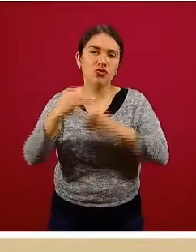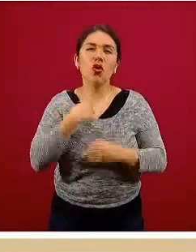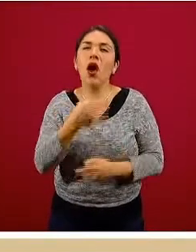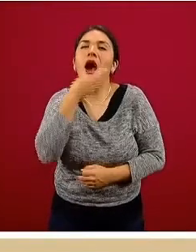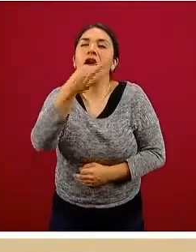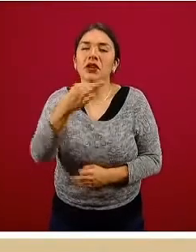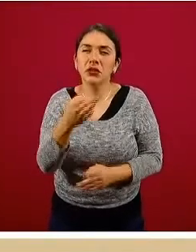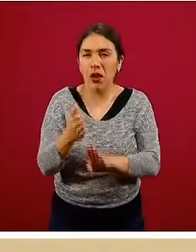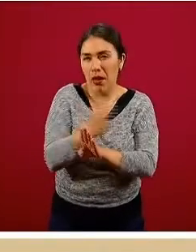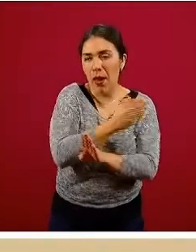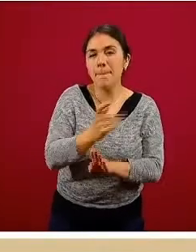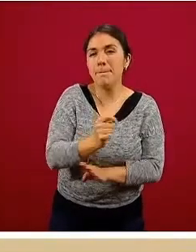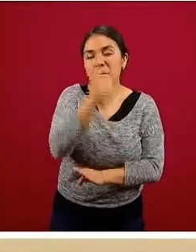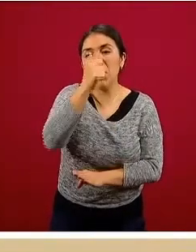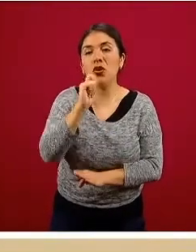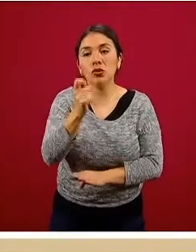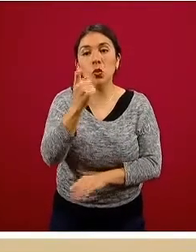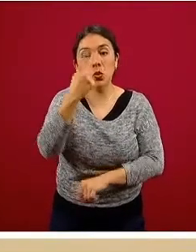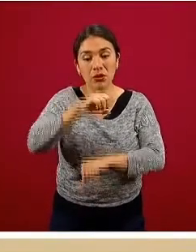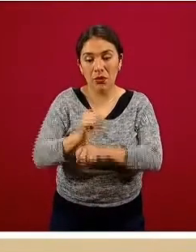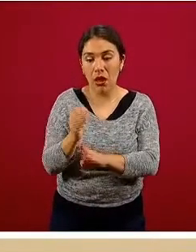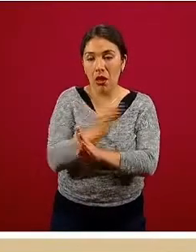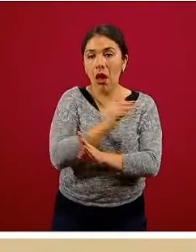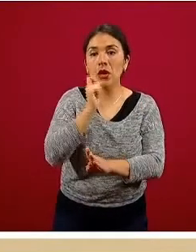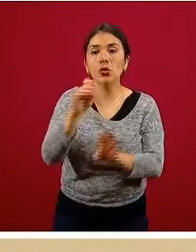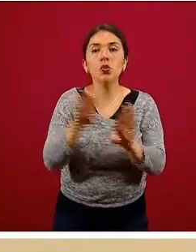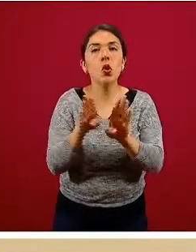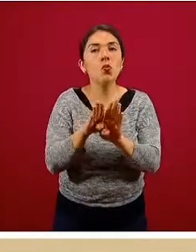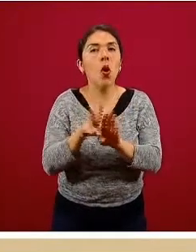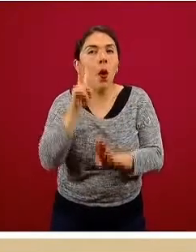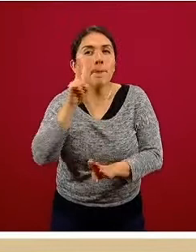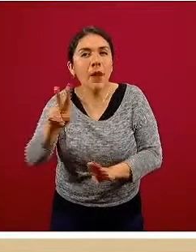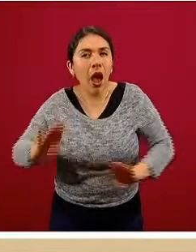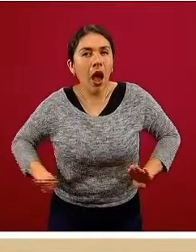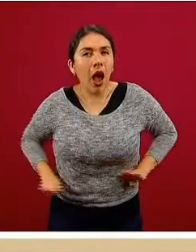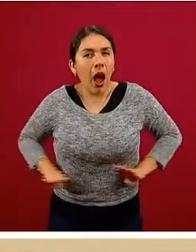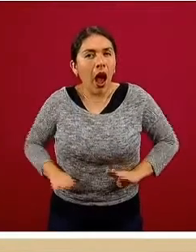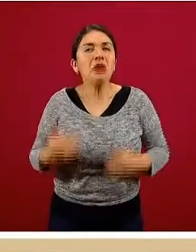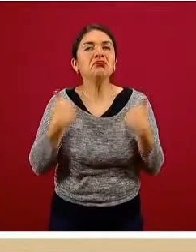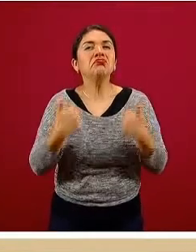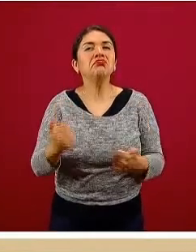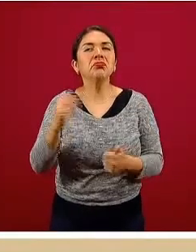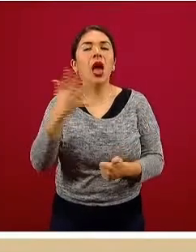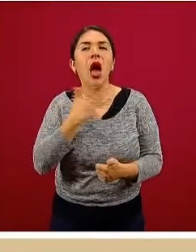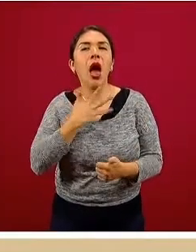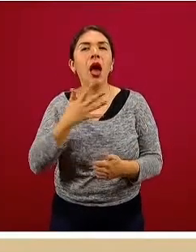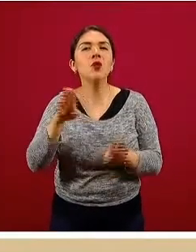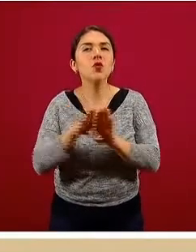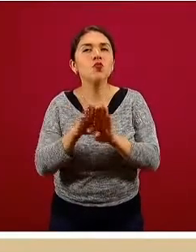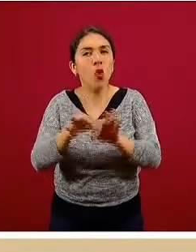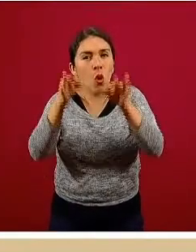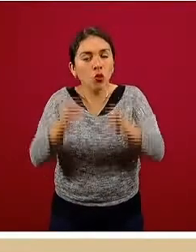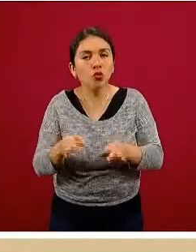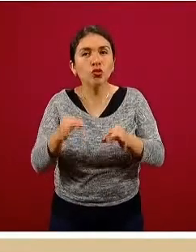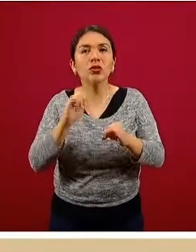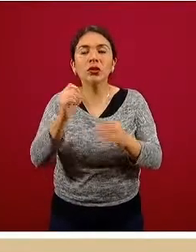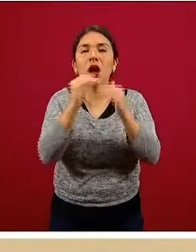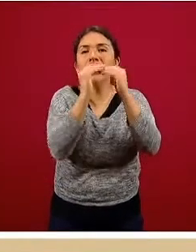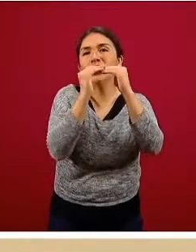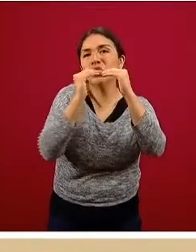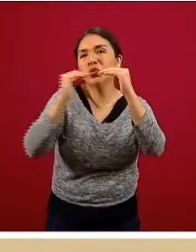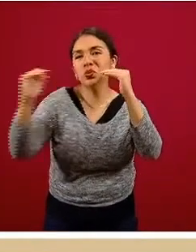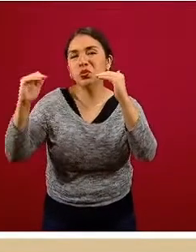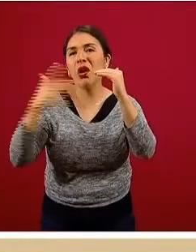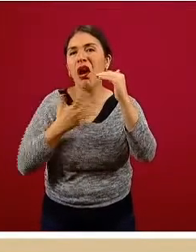ya desde el principio de la semana, con más bien una tendencia clara a realizar realmente una meseta entre